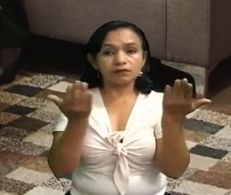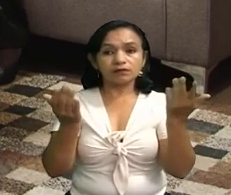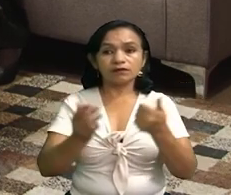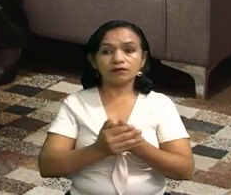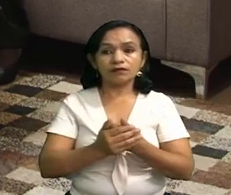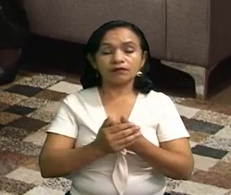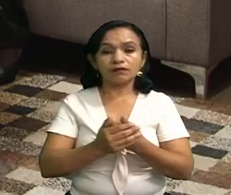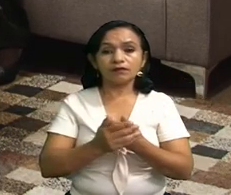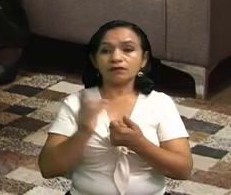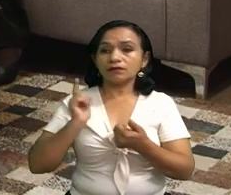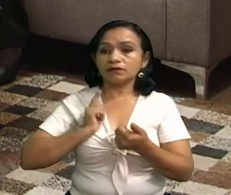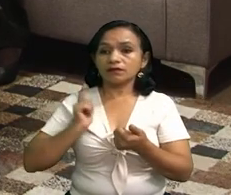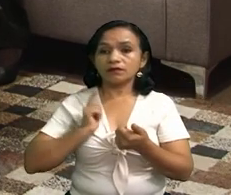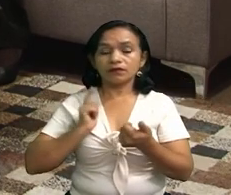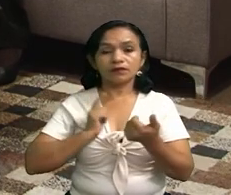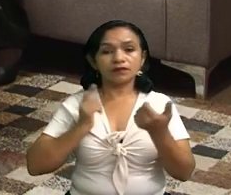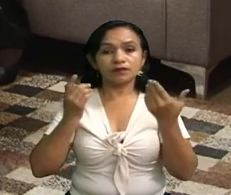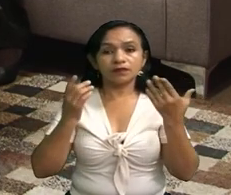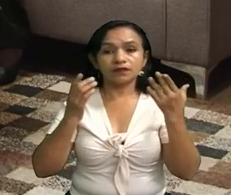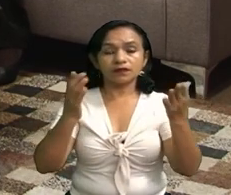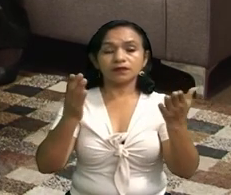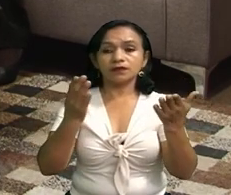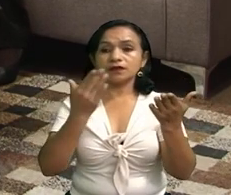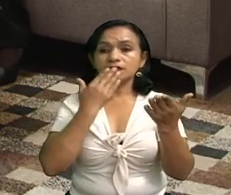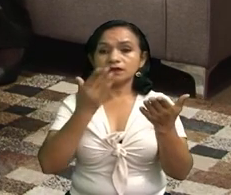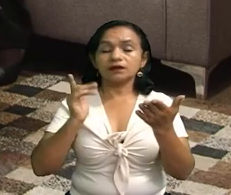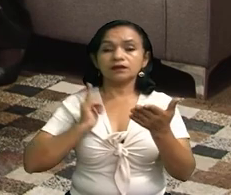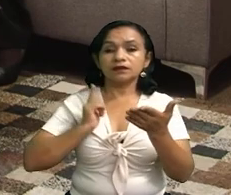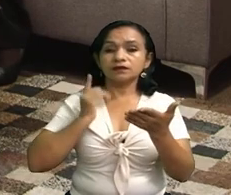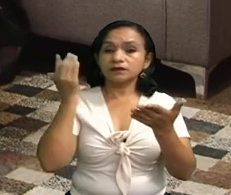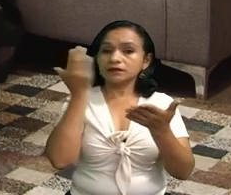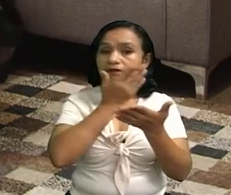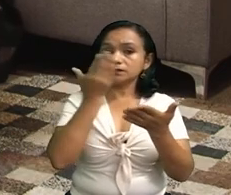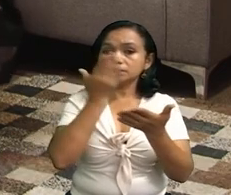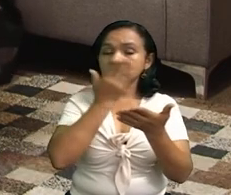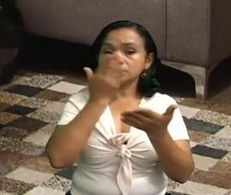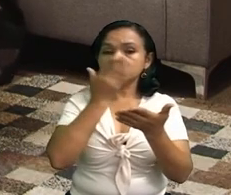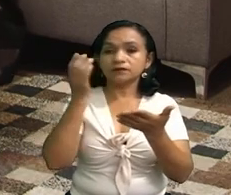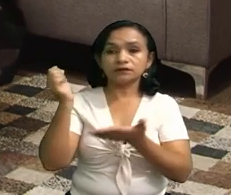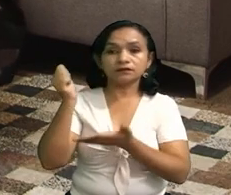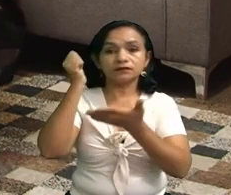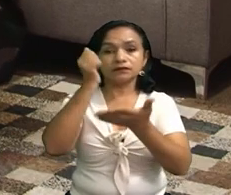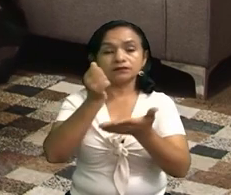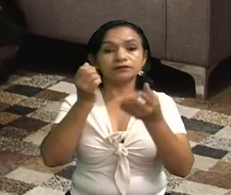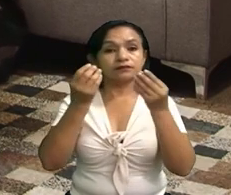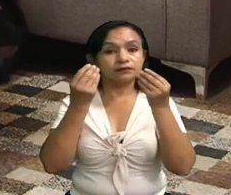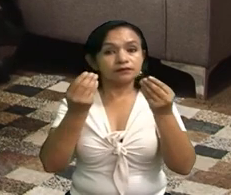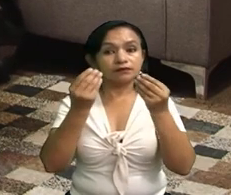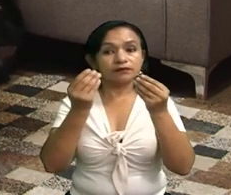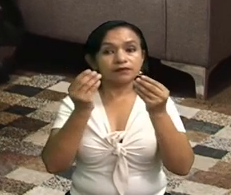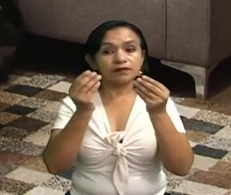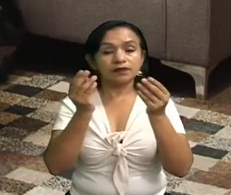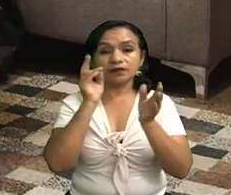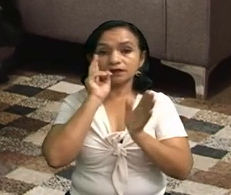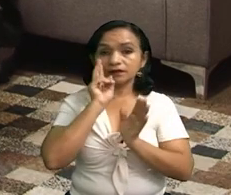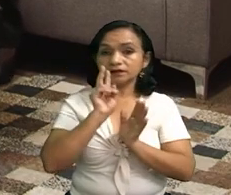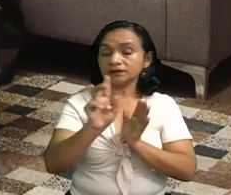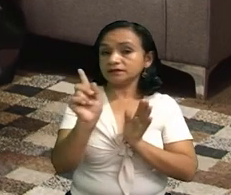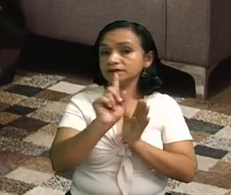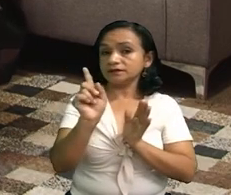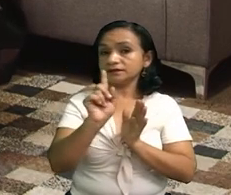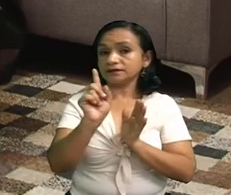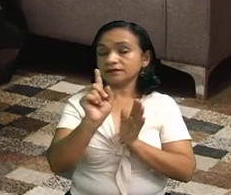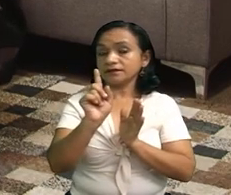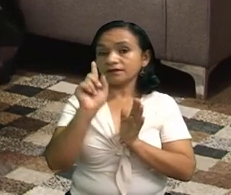y aprovechar la oportunidad que tiene de formación porque hay una inversión grande. No se ve, pero es que